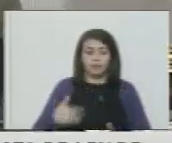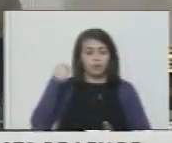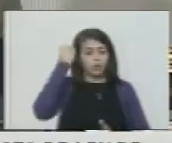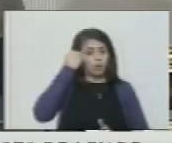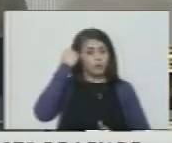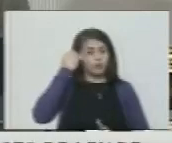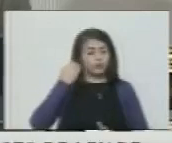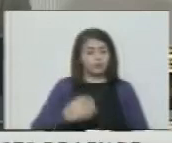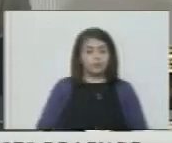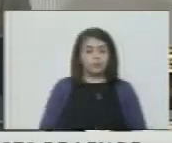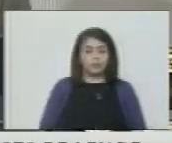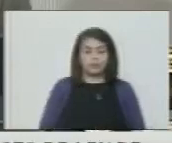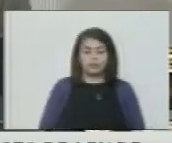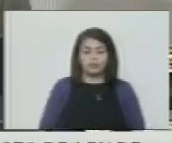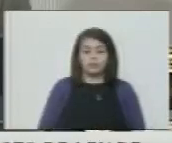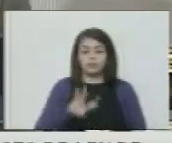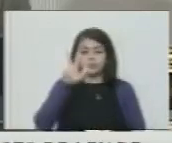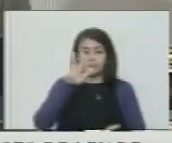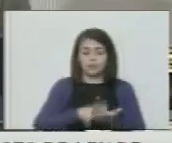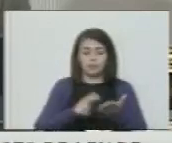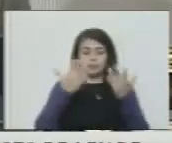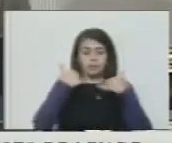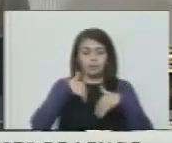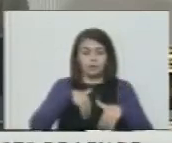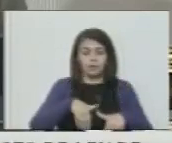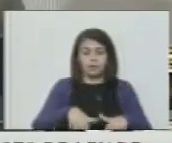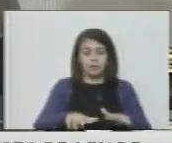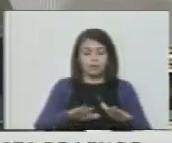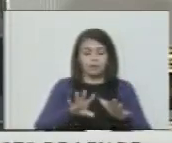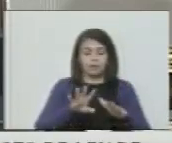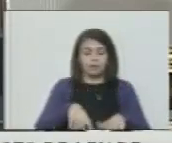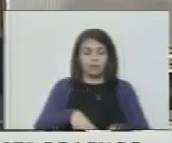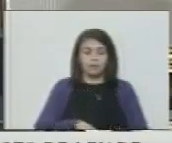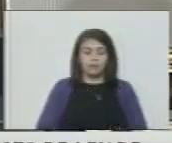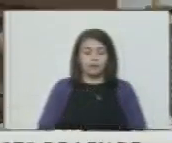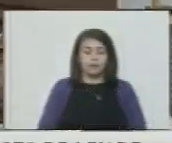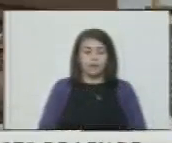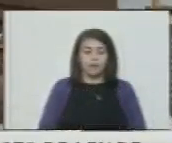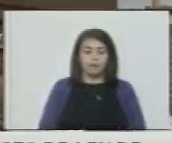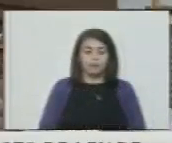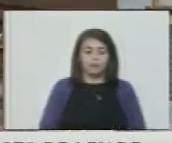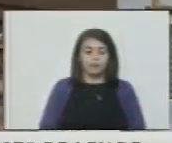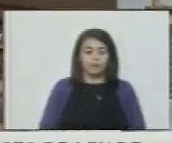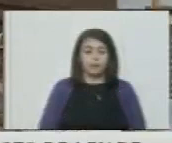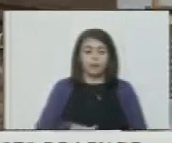presidente. En consideración. Aprobado. Siguiente.